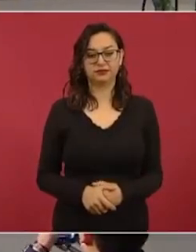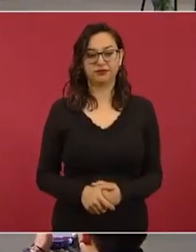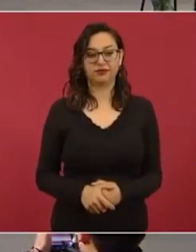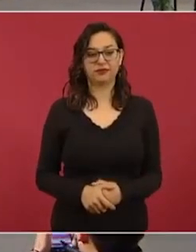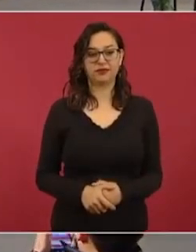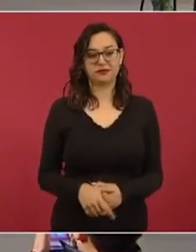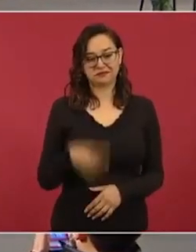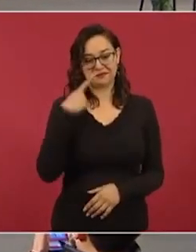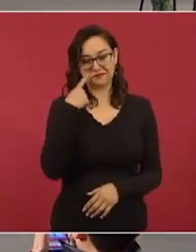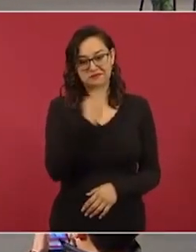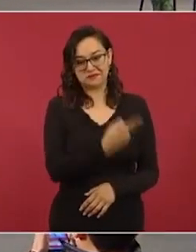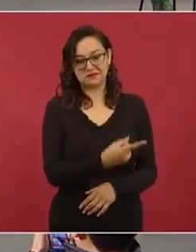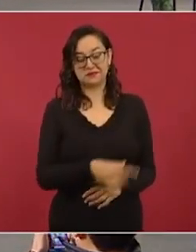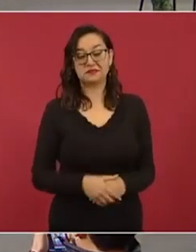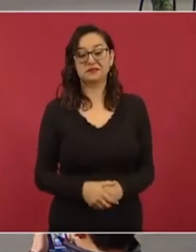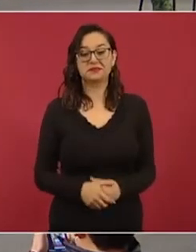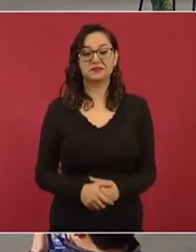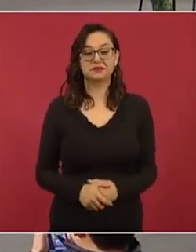Miren,